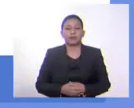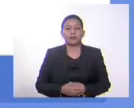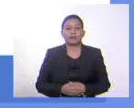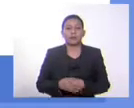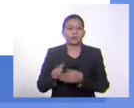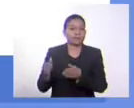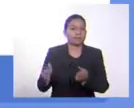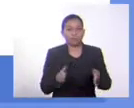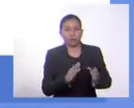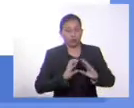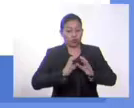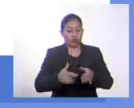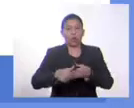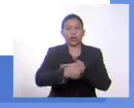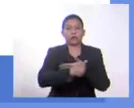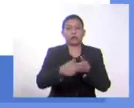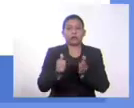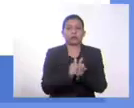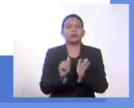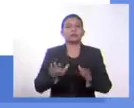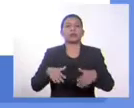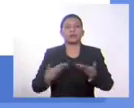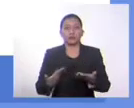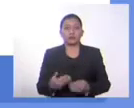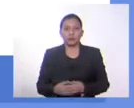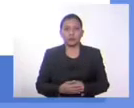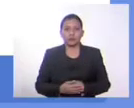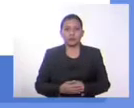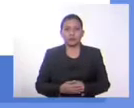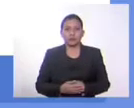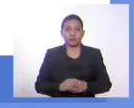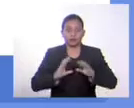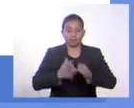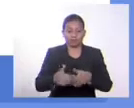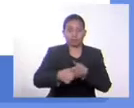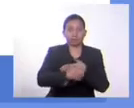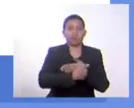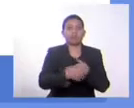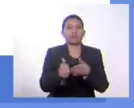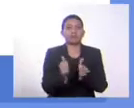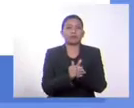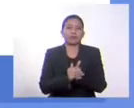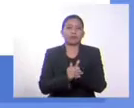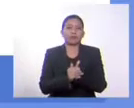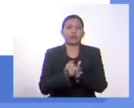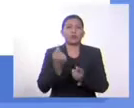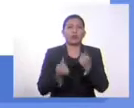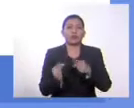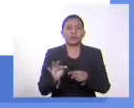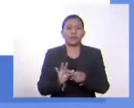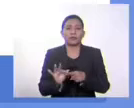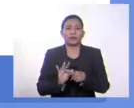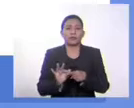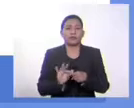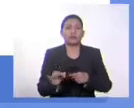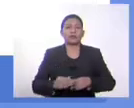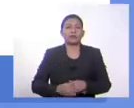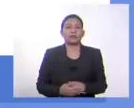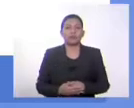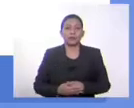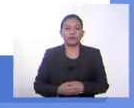legislativo, ¿cuál es su función? Si el órgano ejecutivo hace un convenio con un gobierno extranjero,